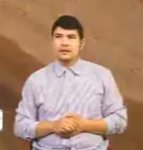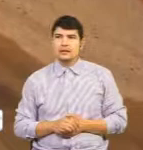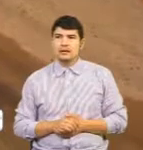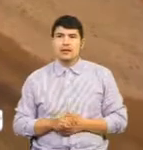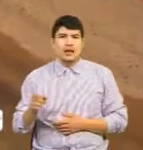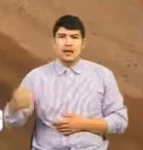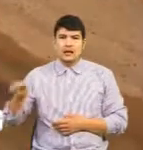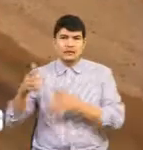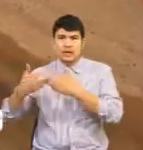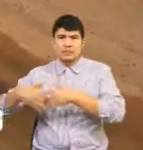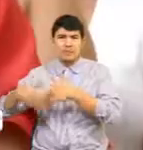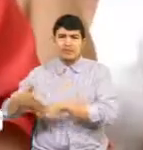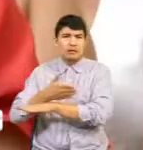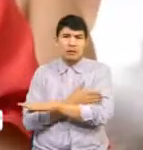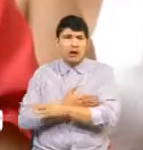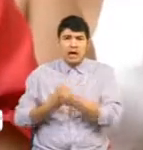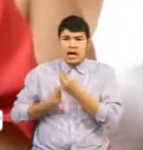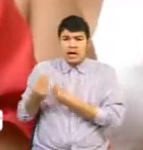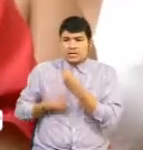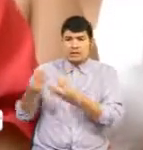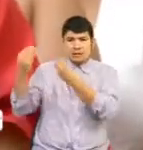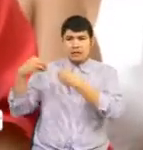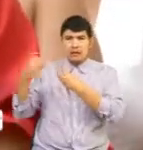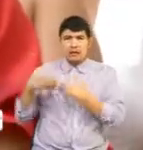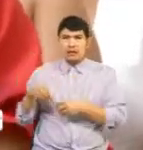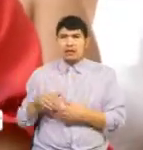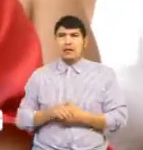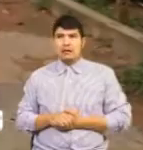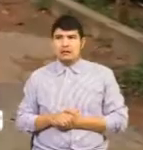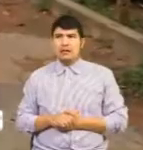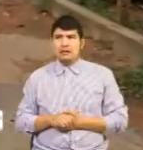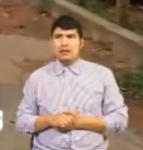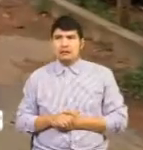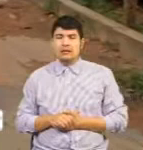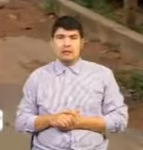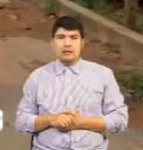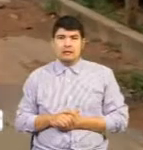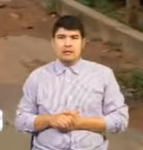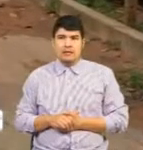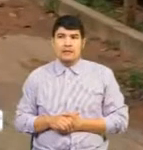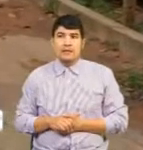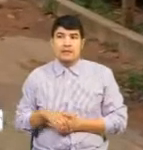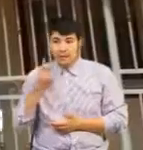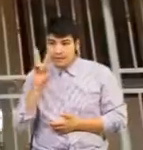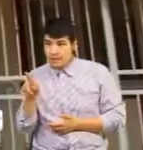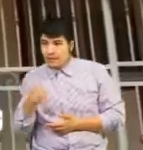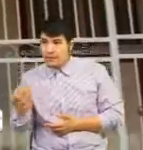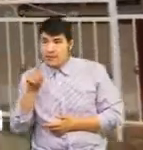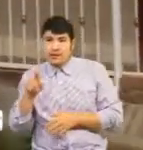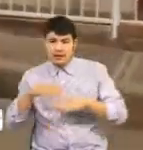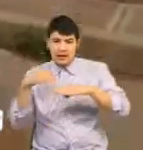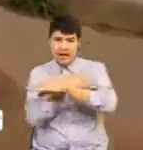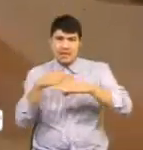ellos le hicieron fue después como unos 58 días de haber iniciado la obra al hacer el registro fue evidente el deterioro de